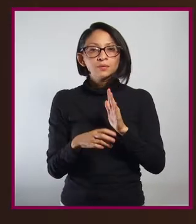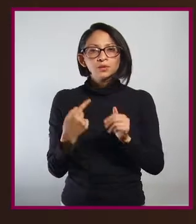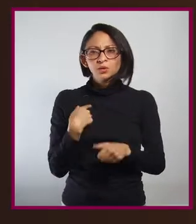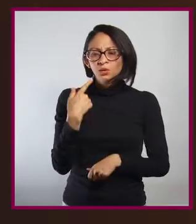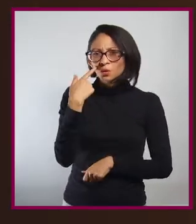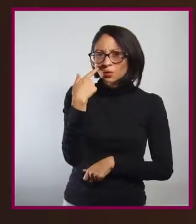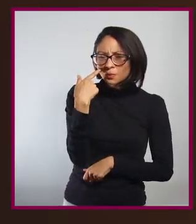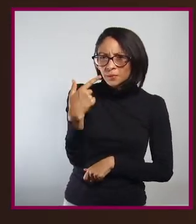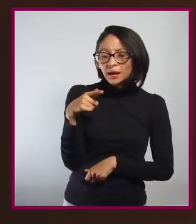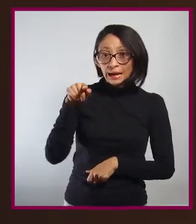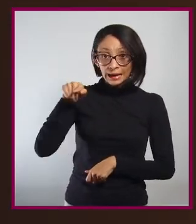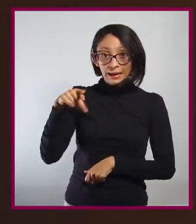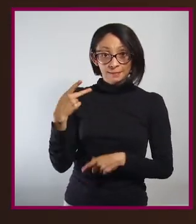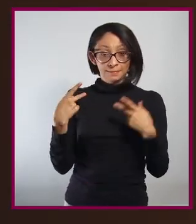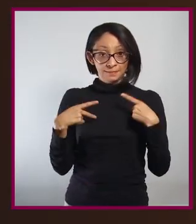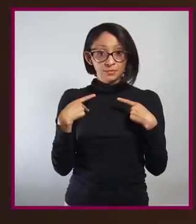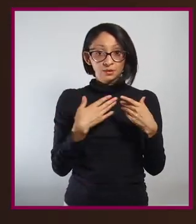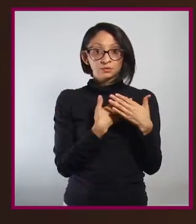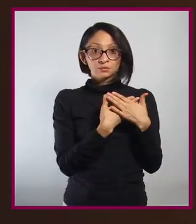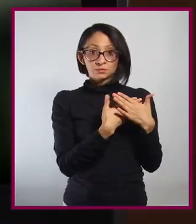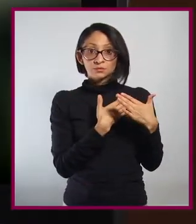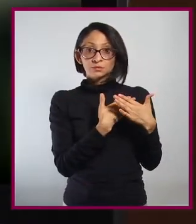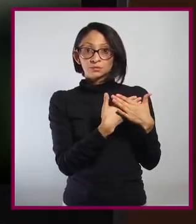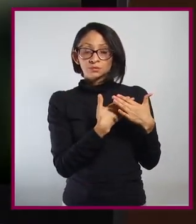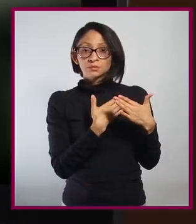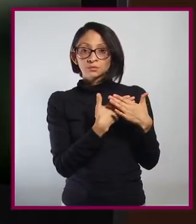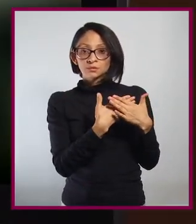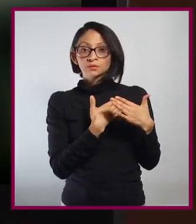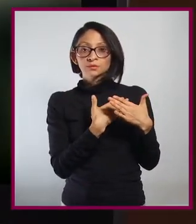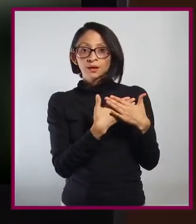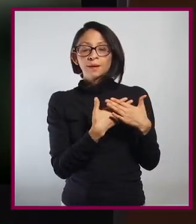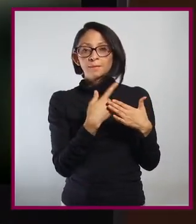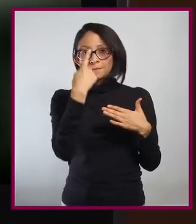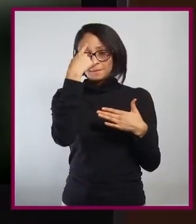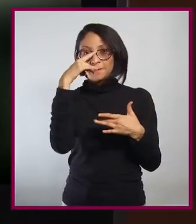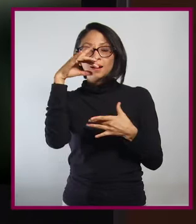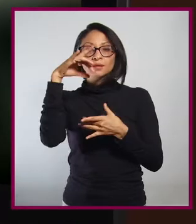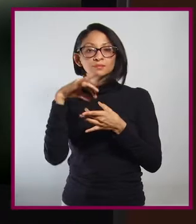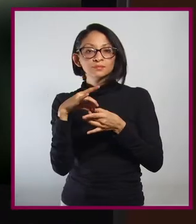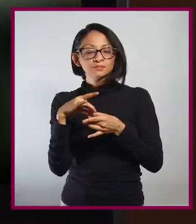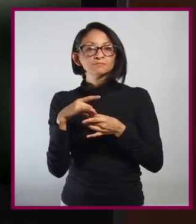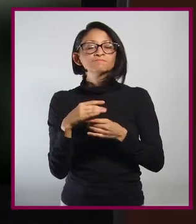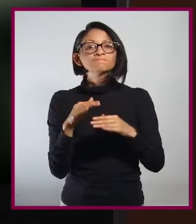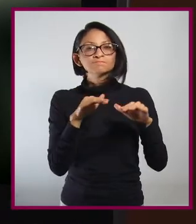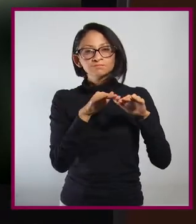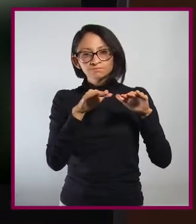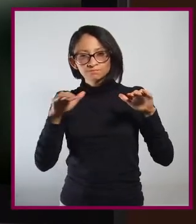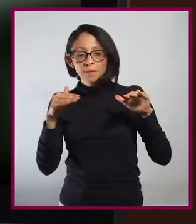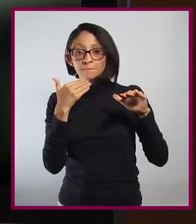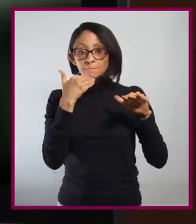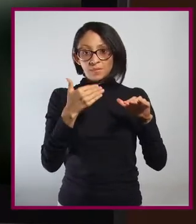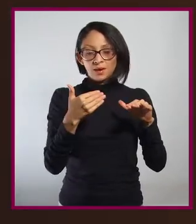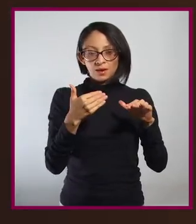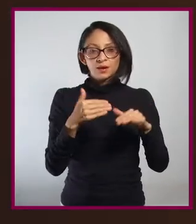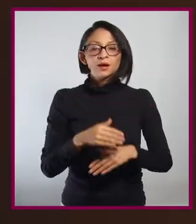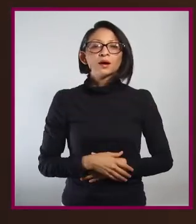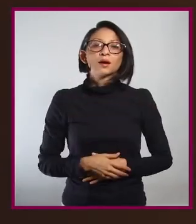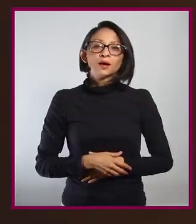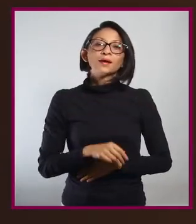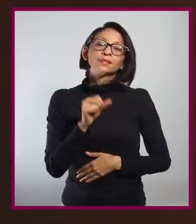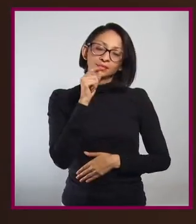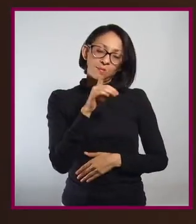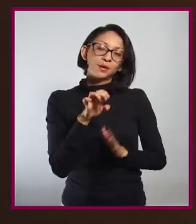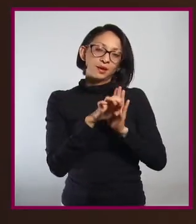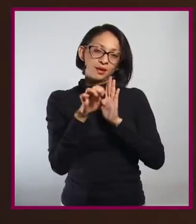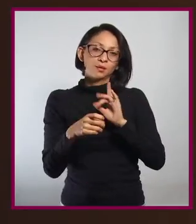profundo o se levanta y camina, la frecuencia cardíaca se va a adaptar para mantenerlo uno en un nivel estable. Otro